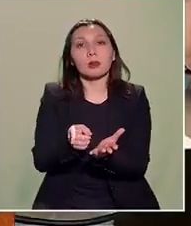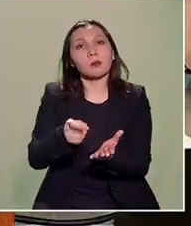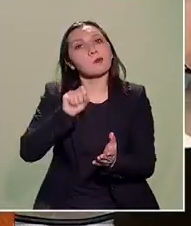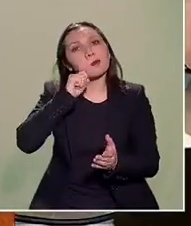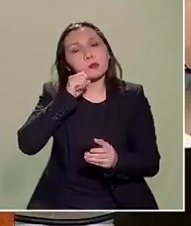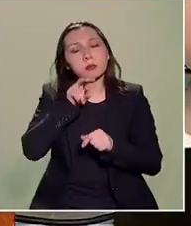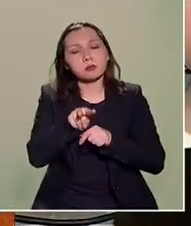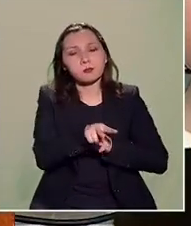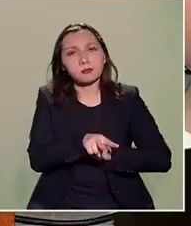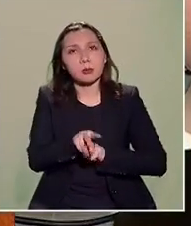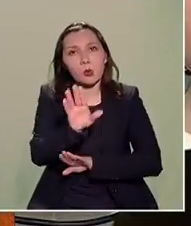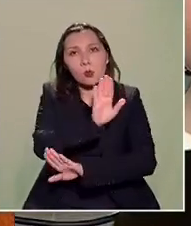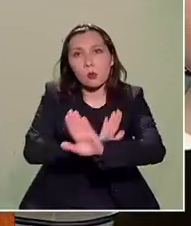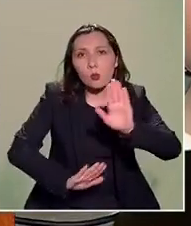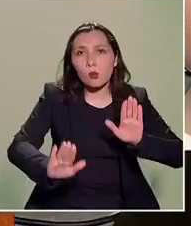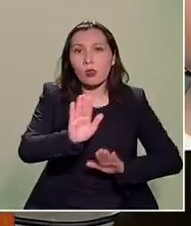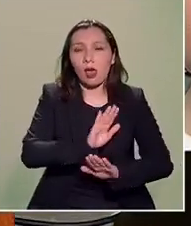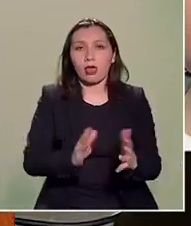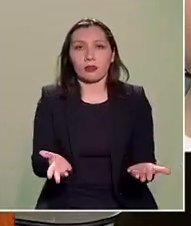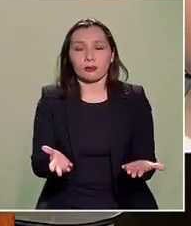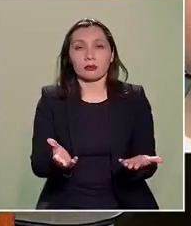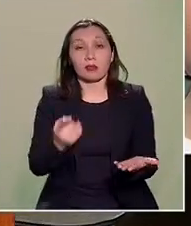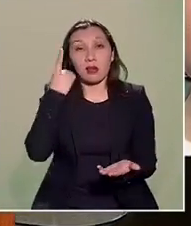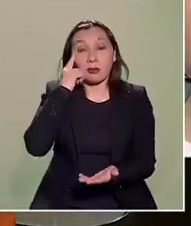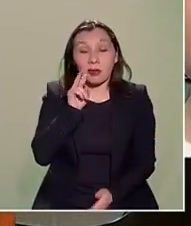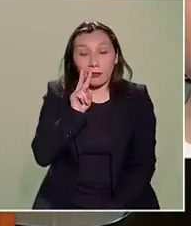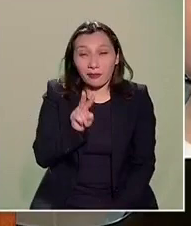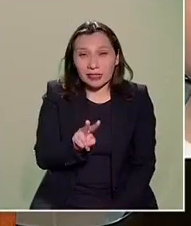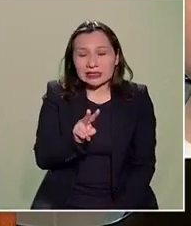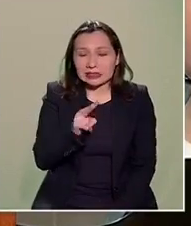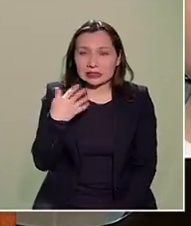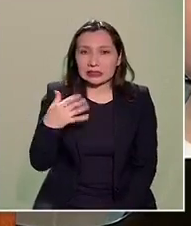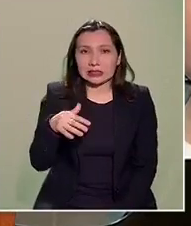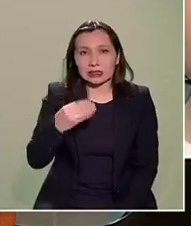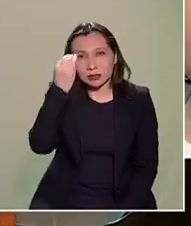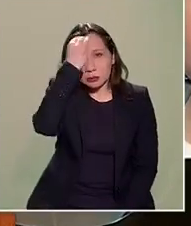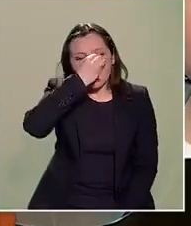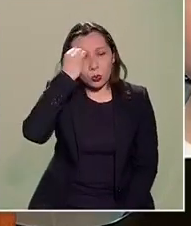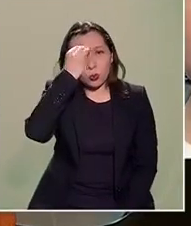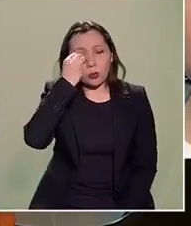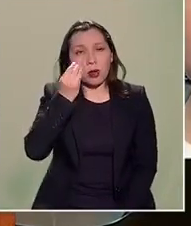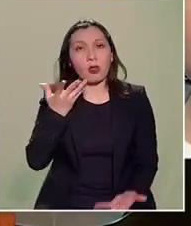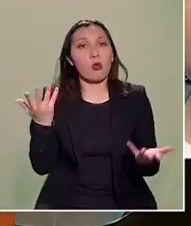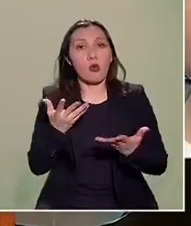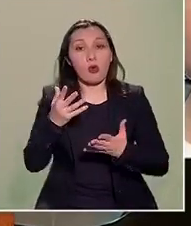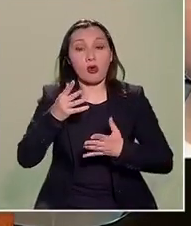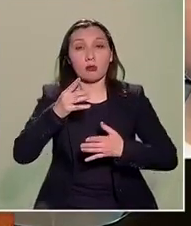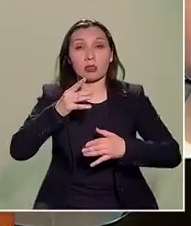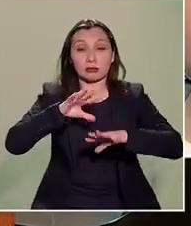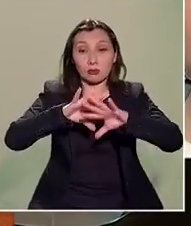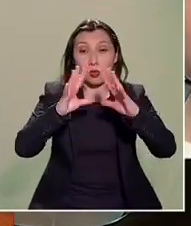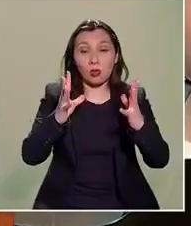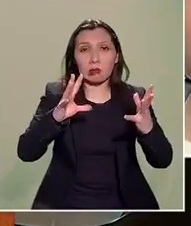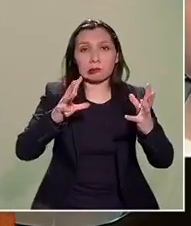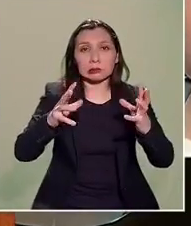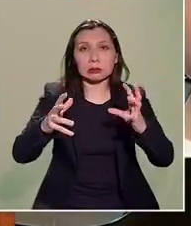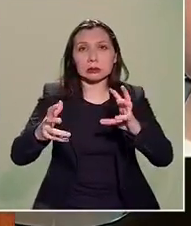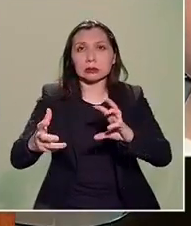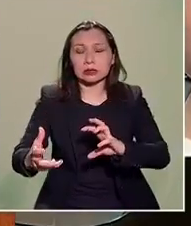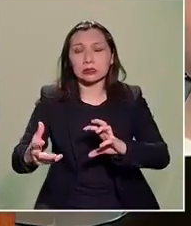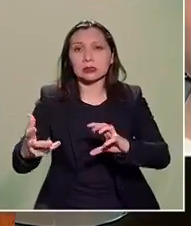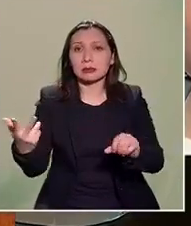administrador pero vemos con preocupación como la tierra está siendo destruida